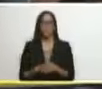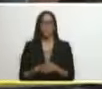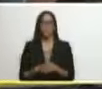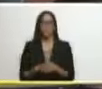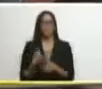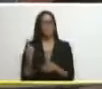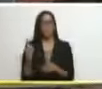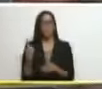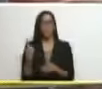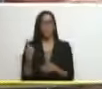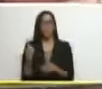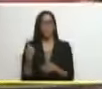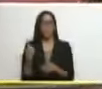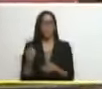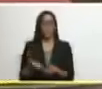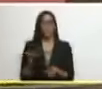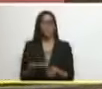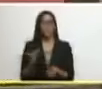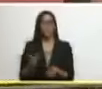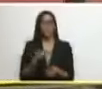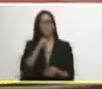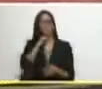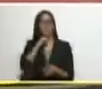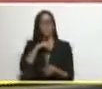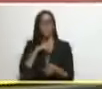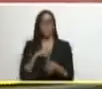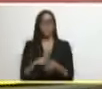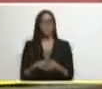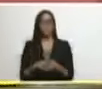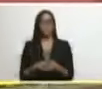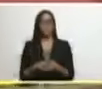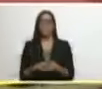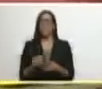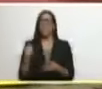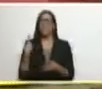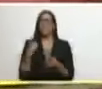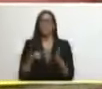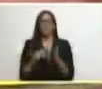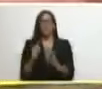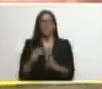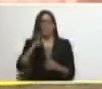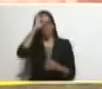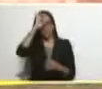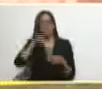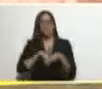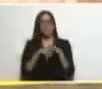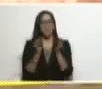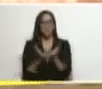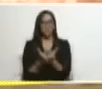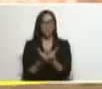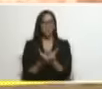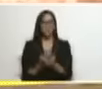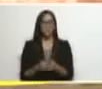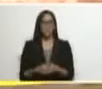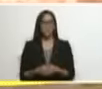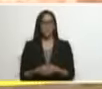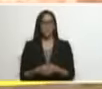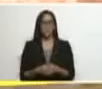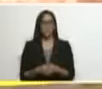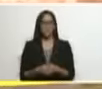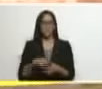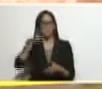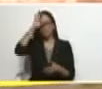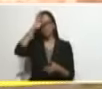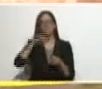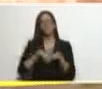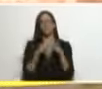único, inédito, histórico. Por primera vez, no sé si en el mundo, No sé si en el mundo, habría